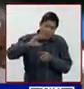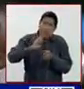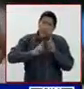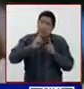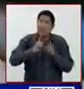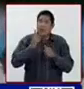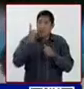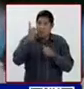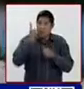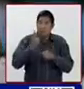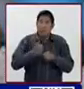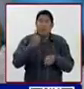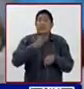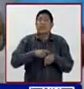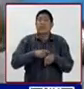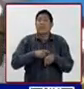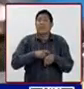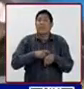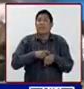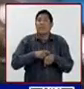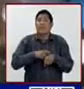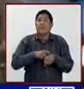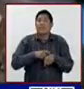Es la primera, esta es la primera. ¿Cómo se llama?